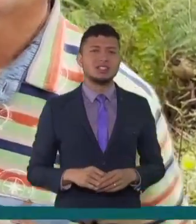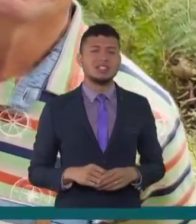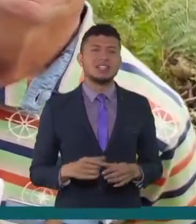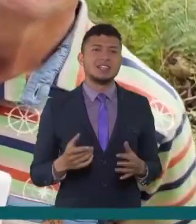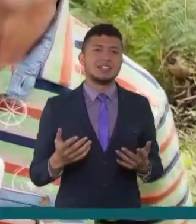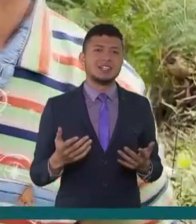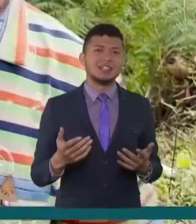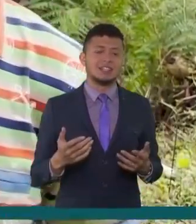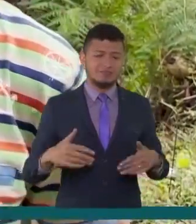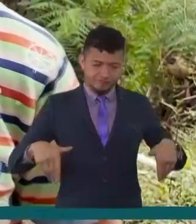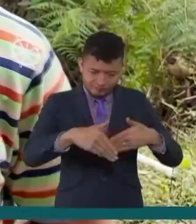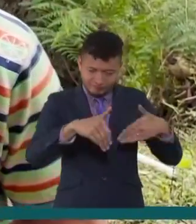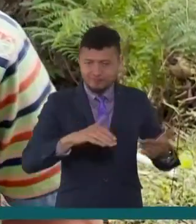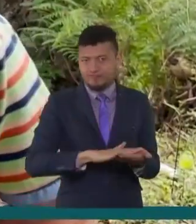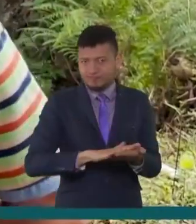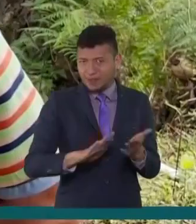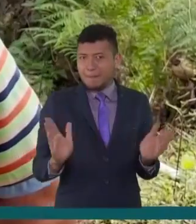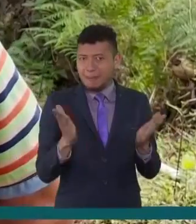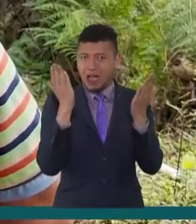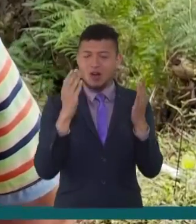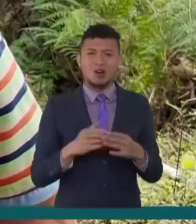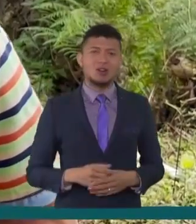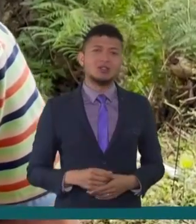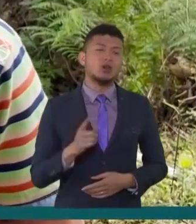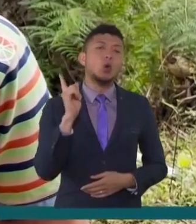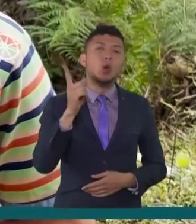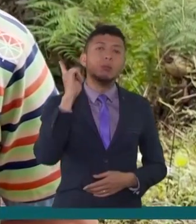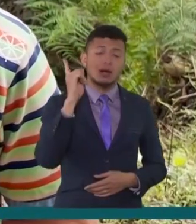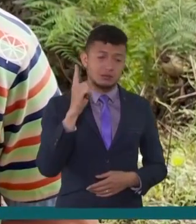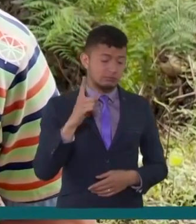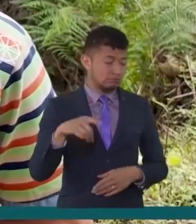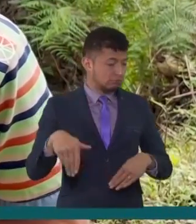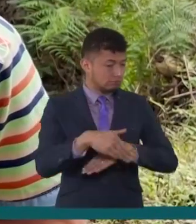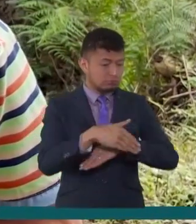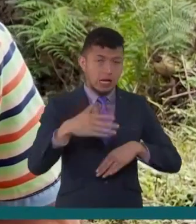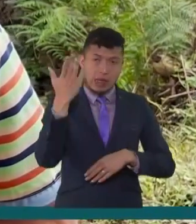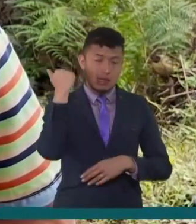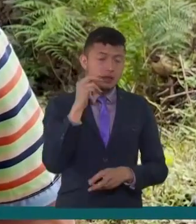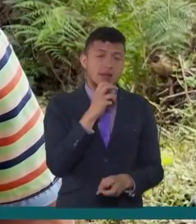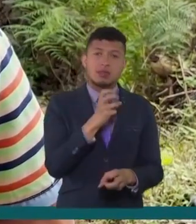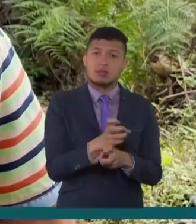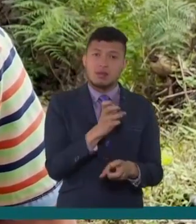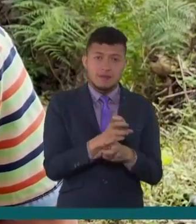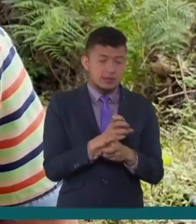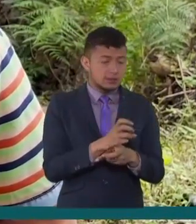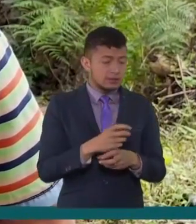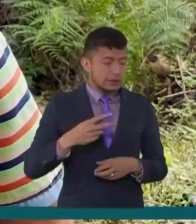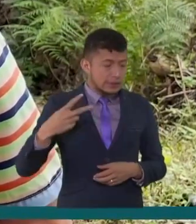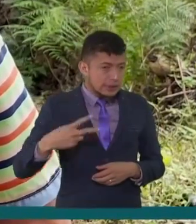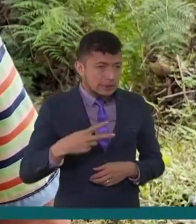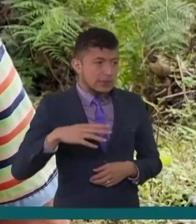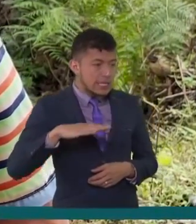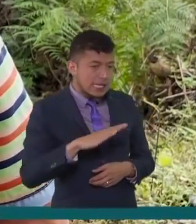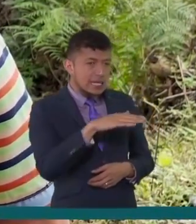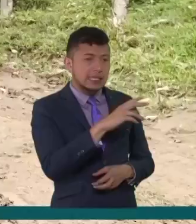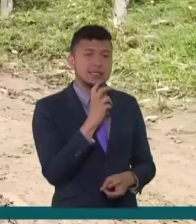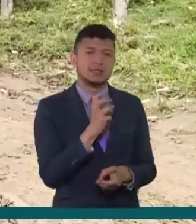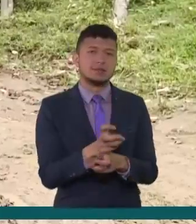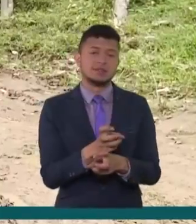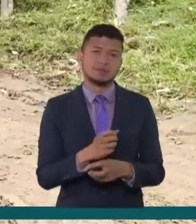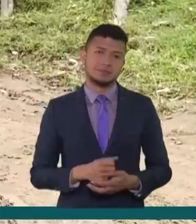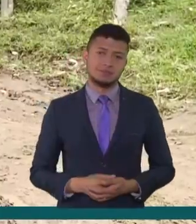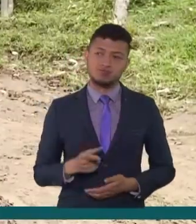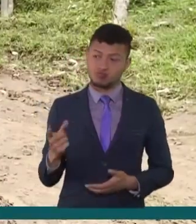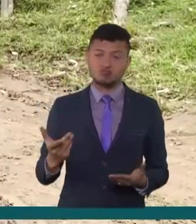parte de de la vida porque era un muy difícil para para transitarlo